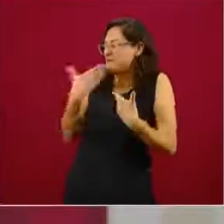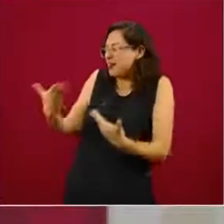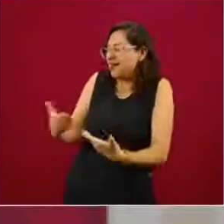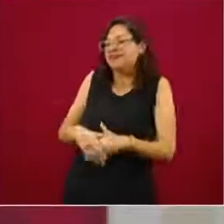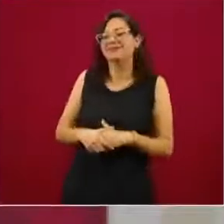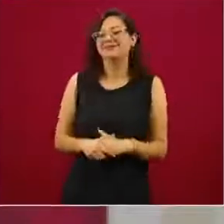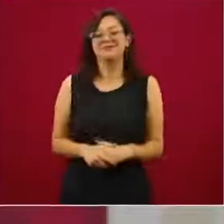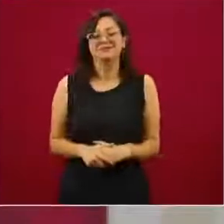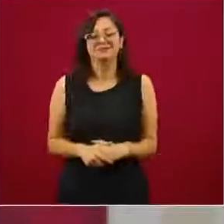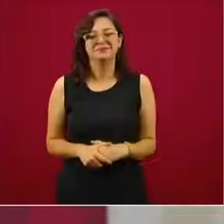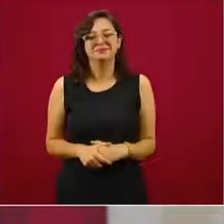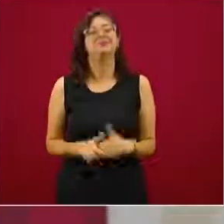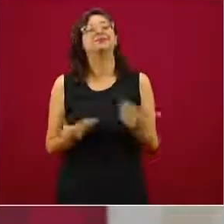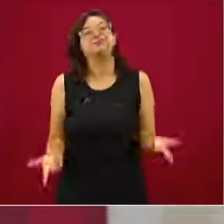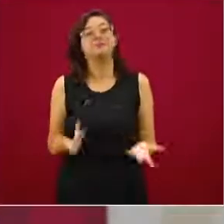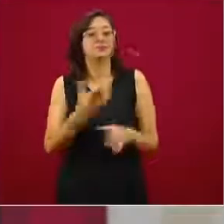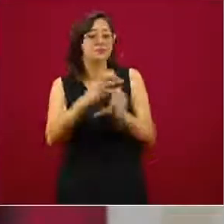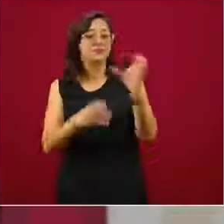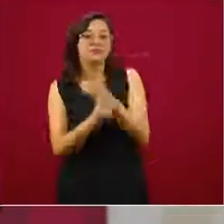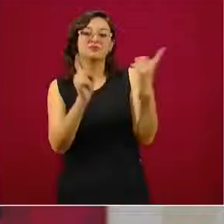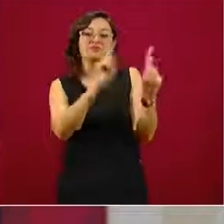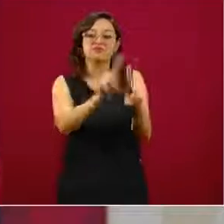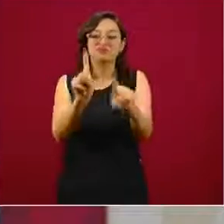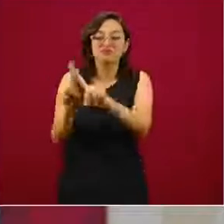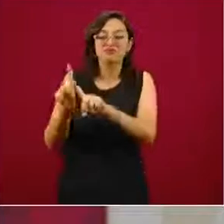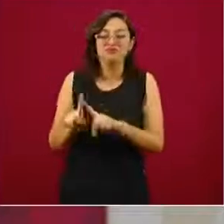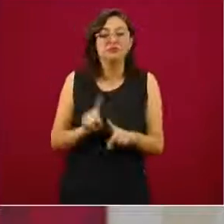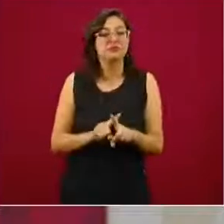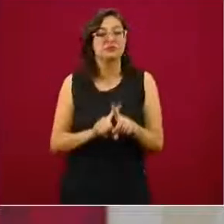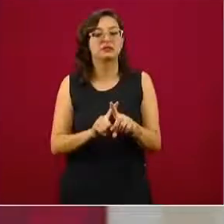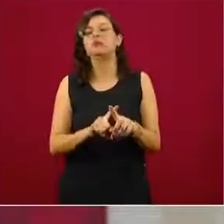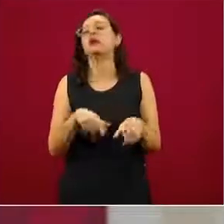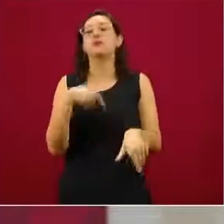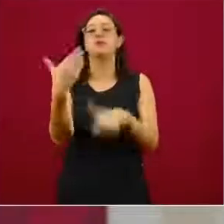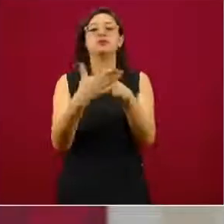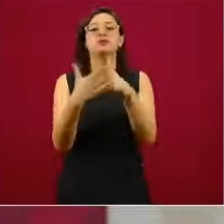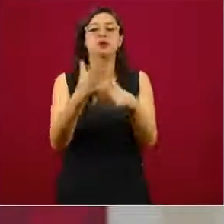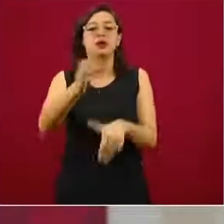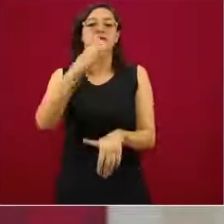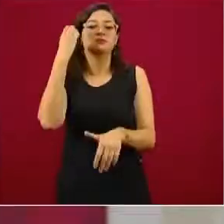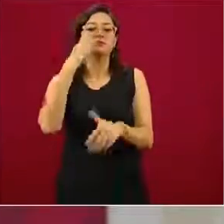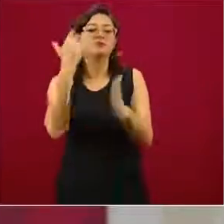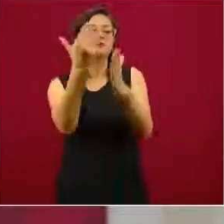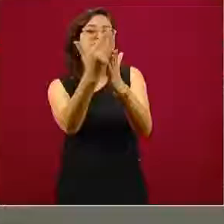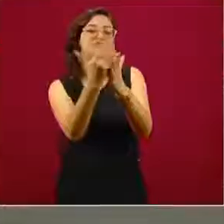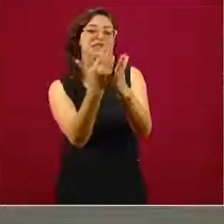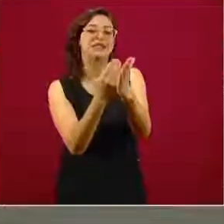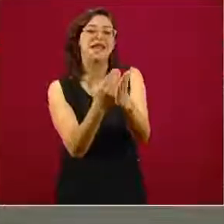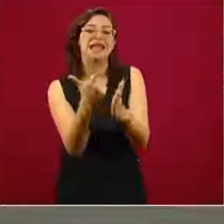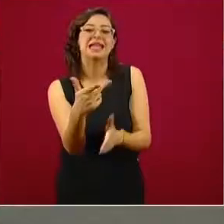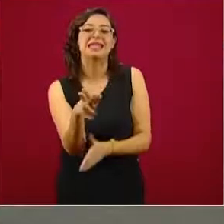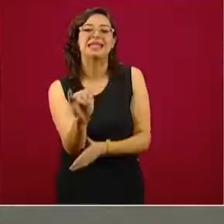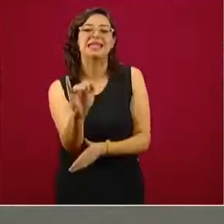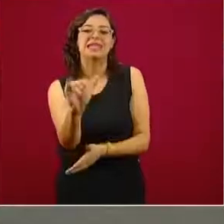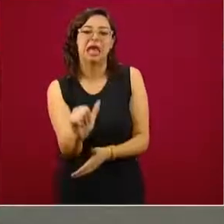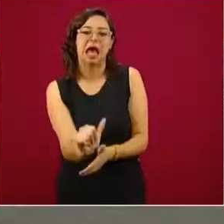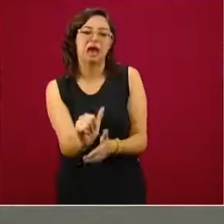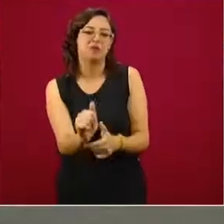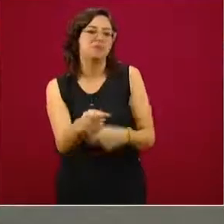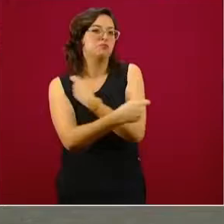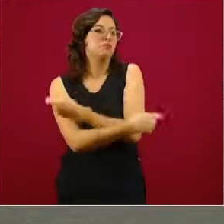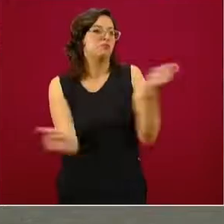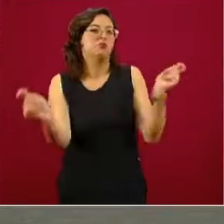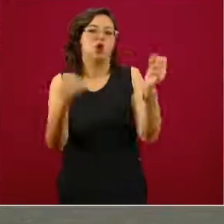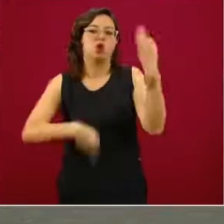Entonces, todo este tipo de cosas van a venir en una guía que le estamos preparando a todas las